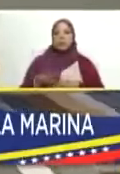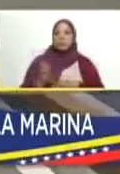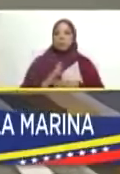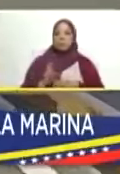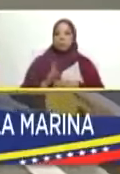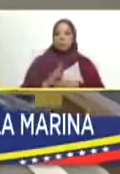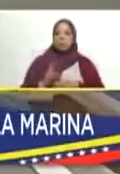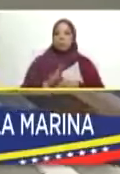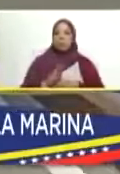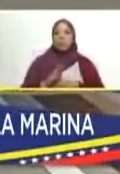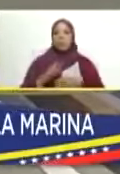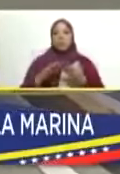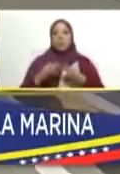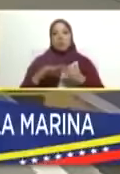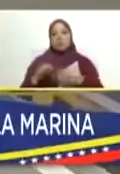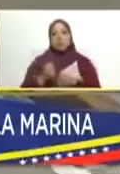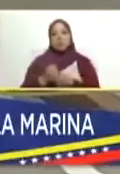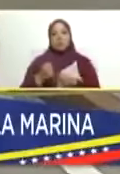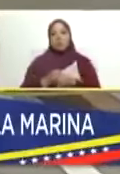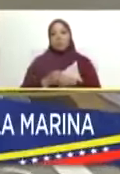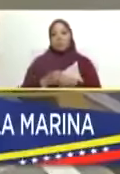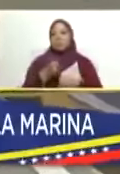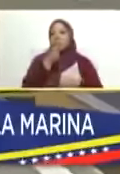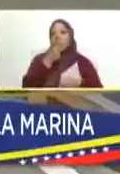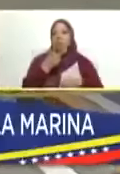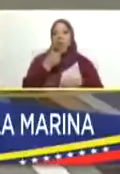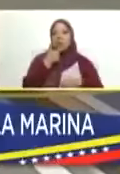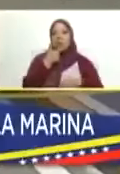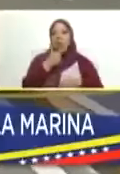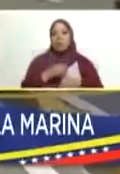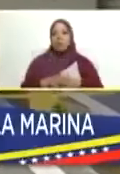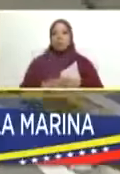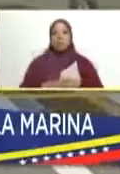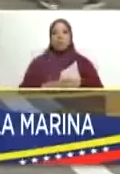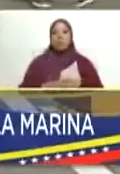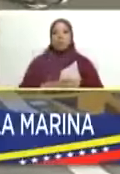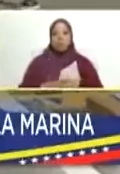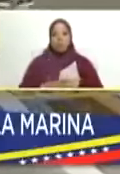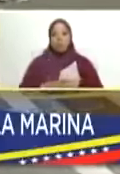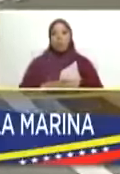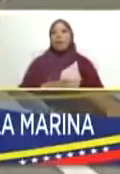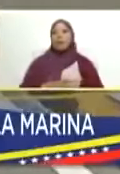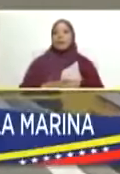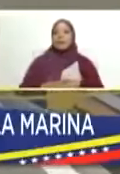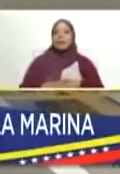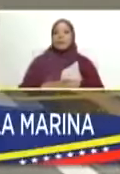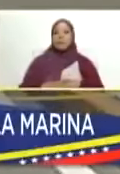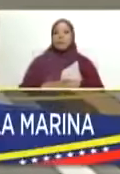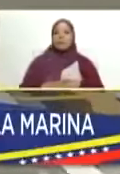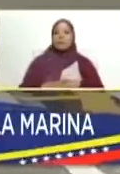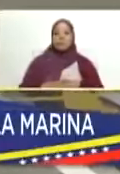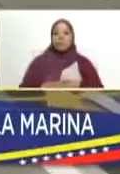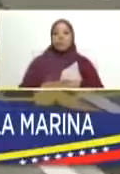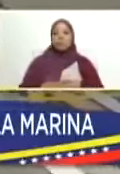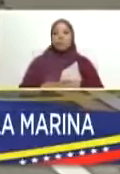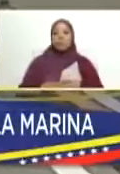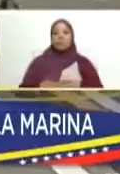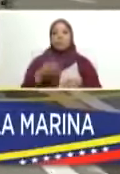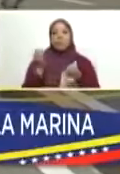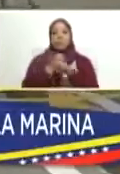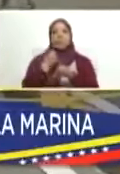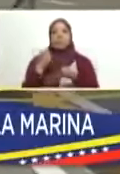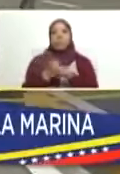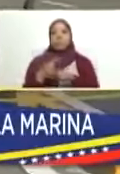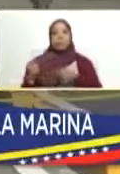esto es un bulevar, mira, le pusieron unas palmeras bien bonitas. Que al florecer y árboles, bastante verde.